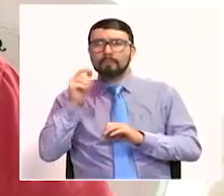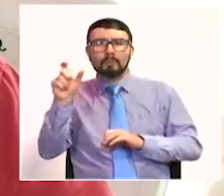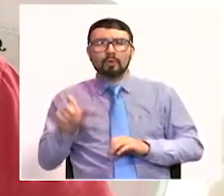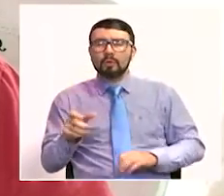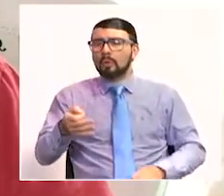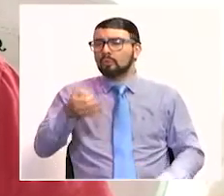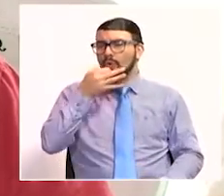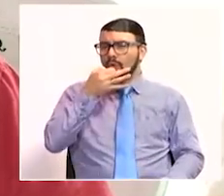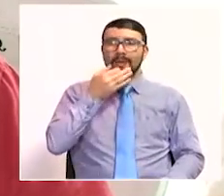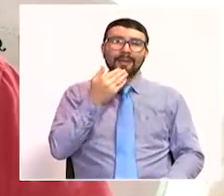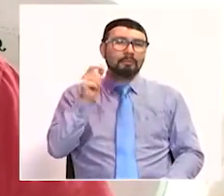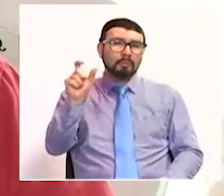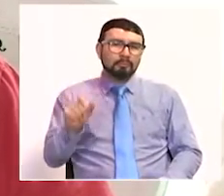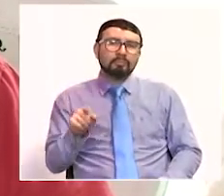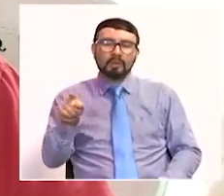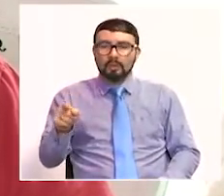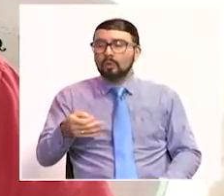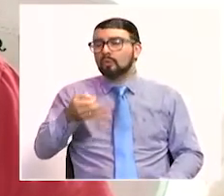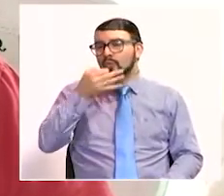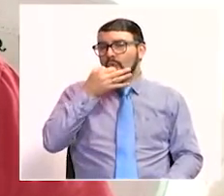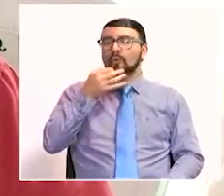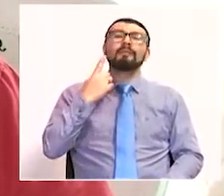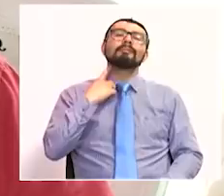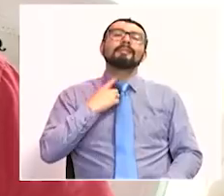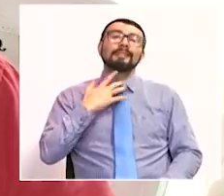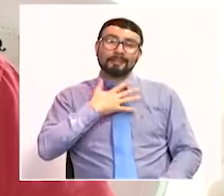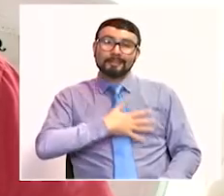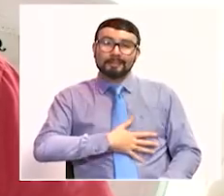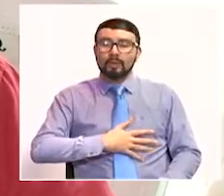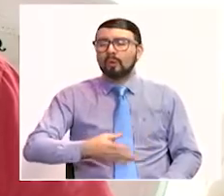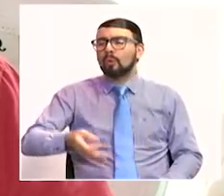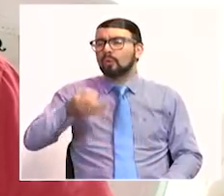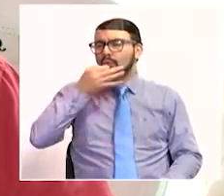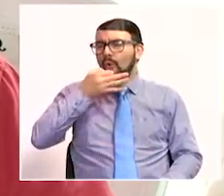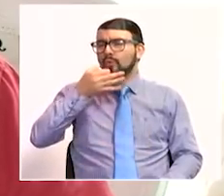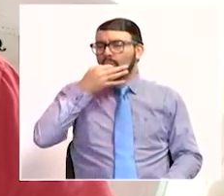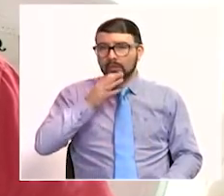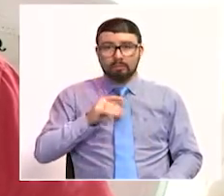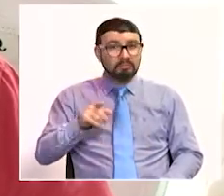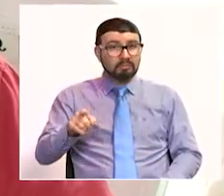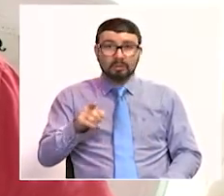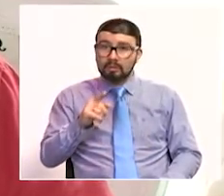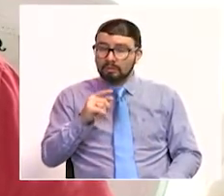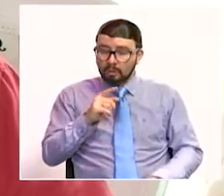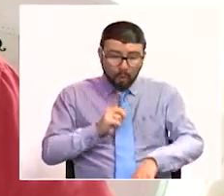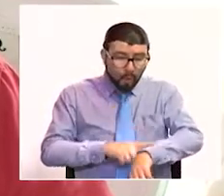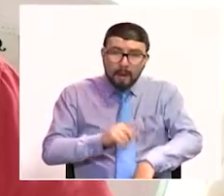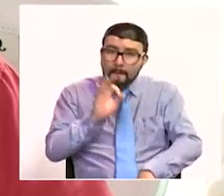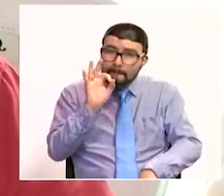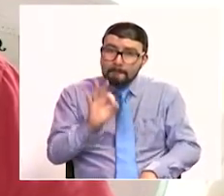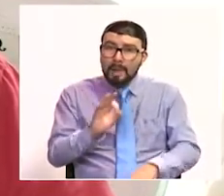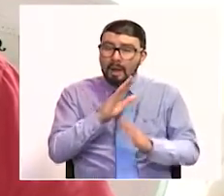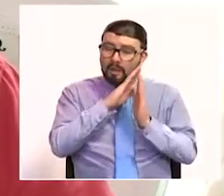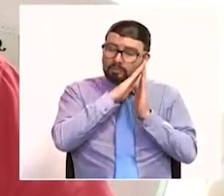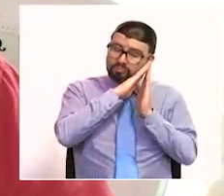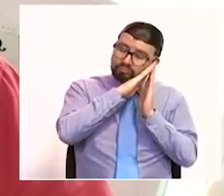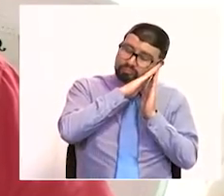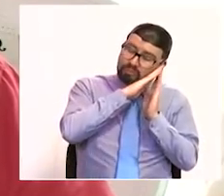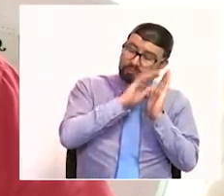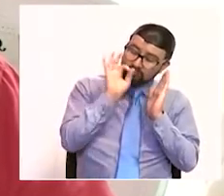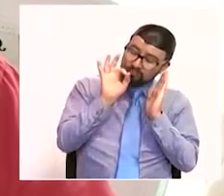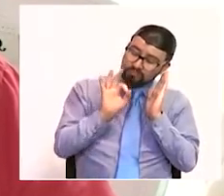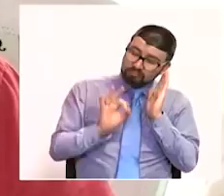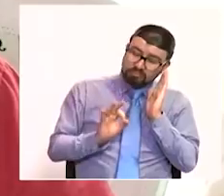como los que toman tiroides, medicamento para la tiroides, y no tienen unos horarios adecuados, el